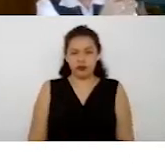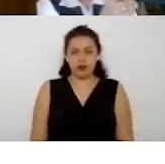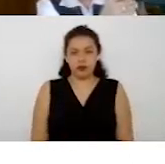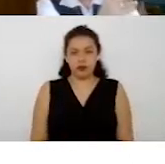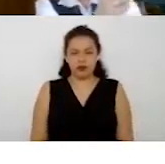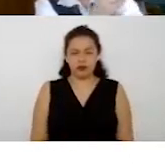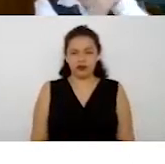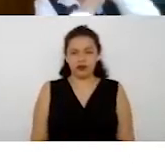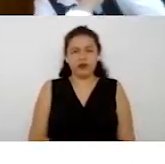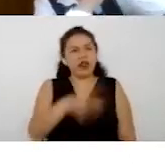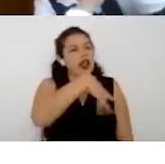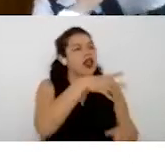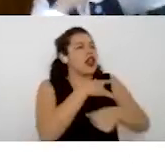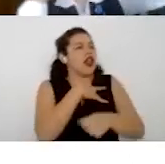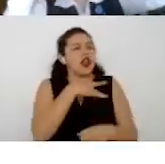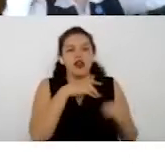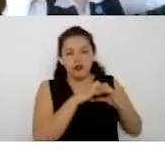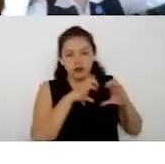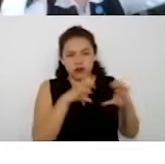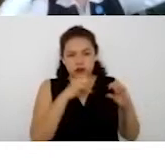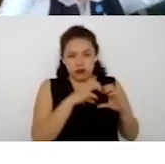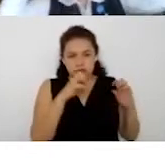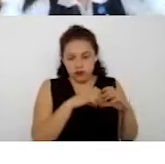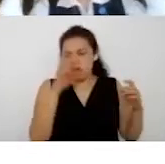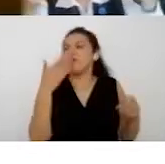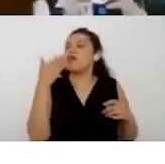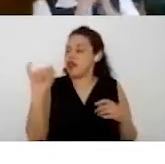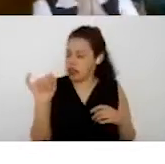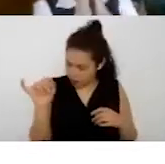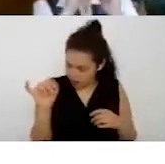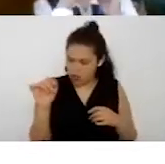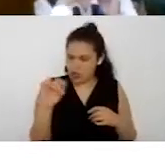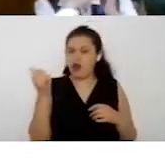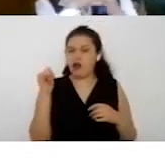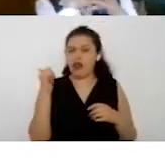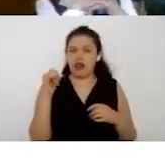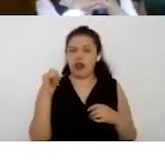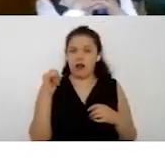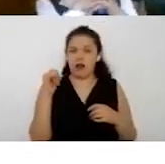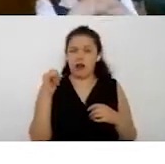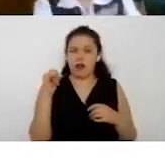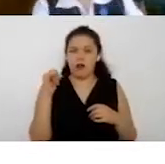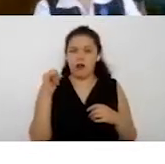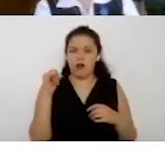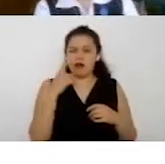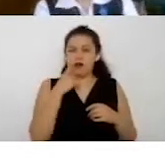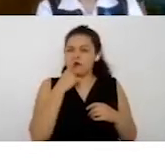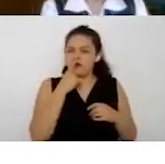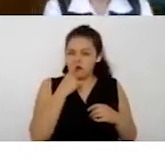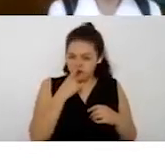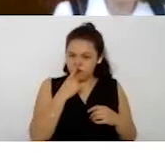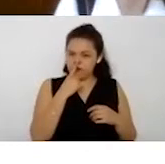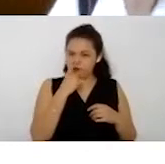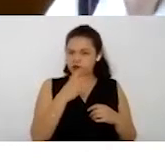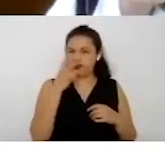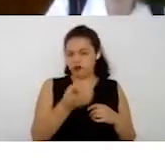El pulso, El pulso, muy bien. ¿Y cuál otro? que La esté consciente. respiración. La respiración y que